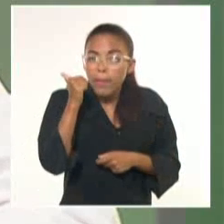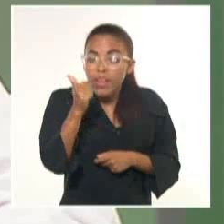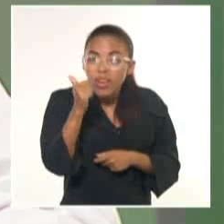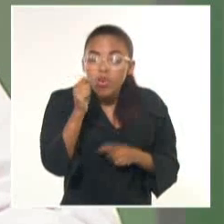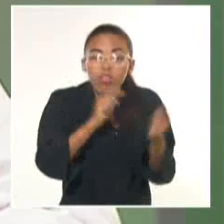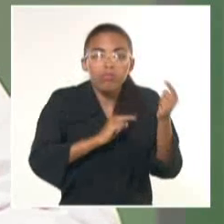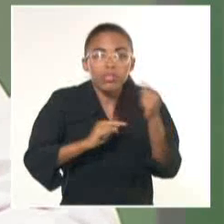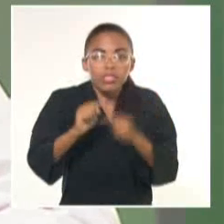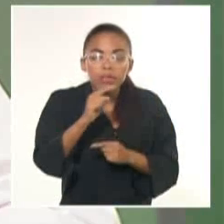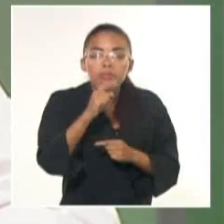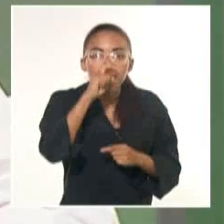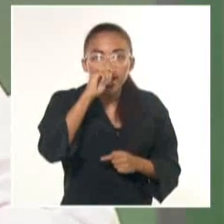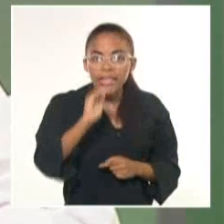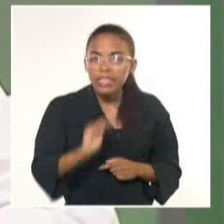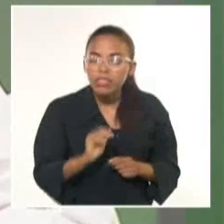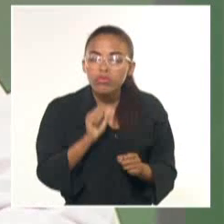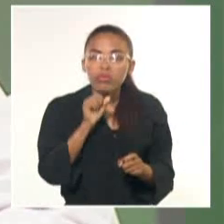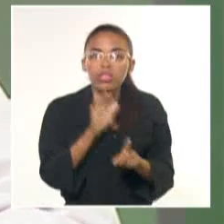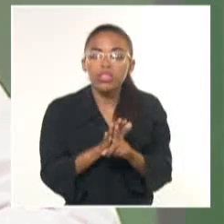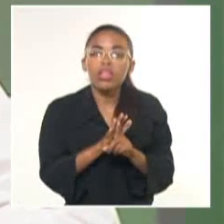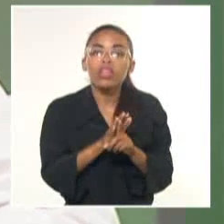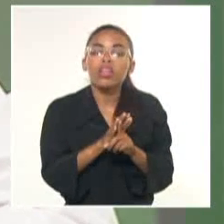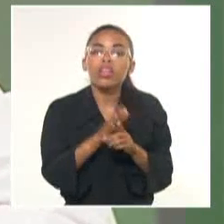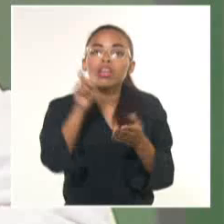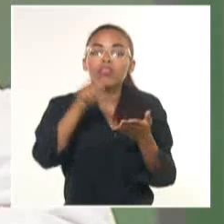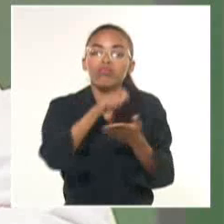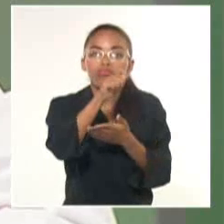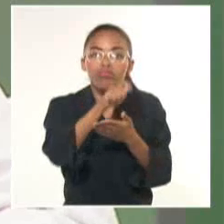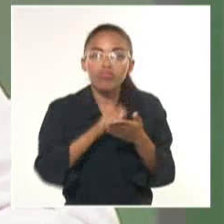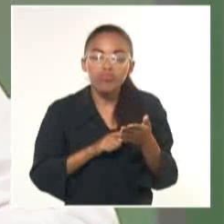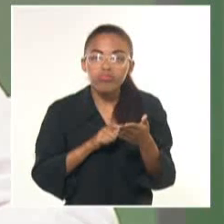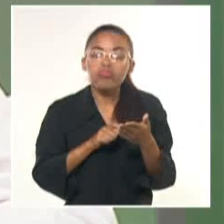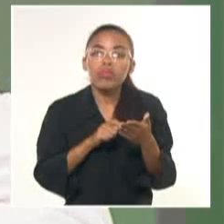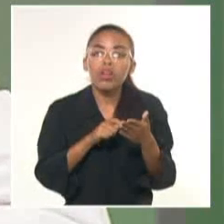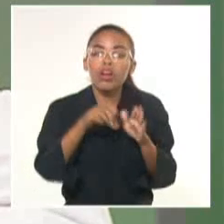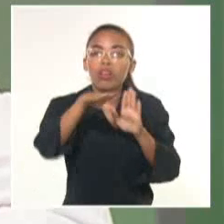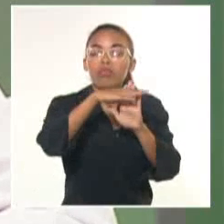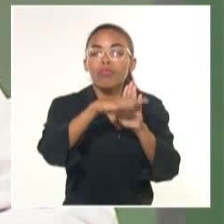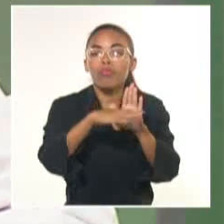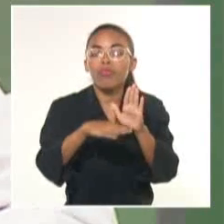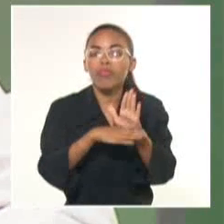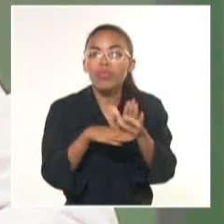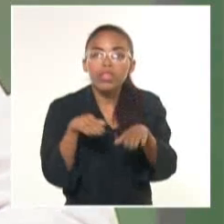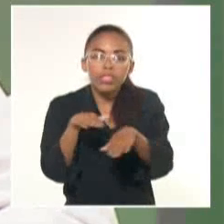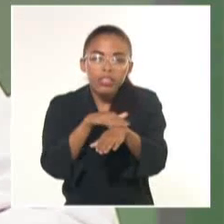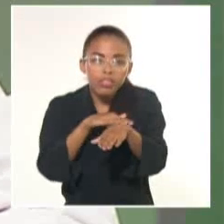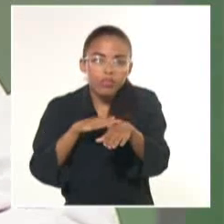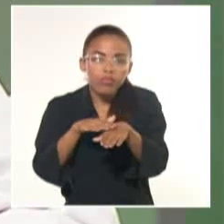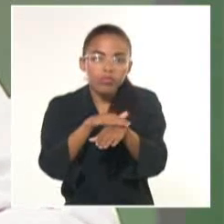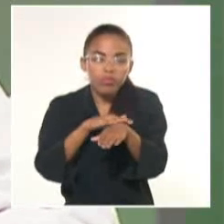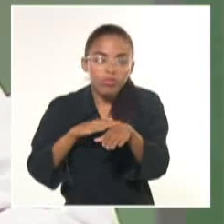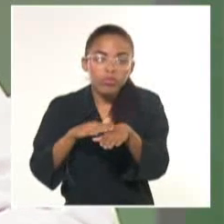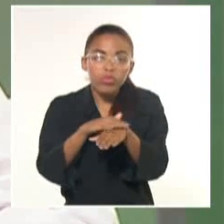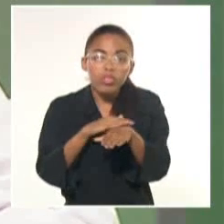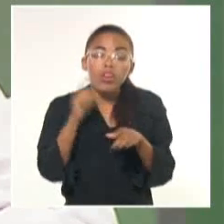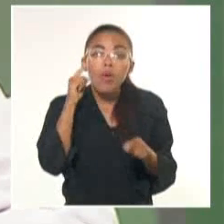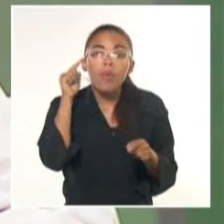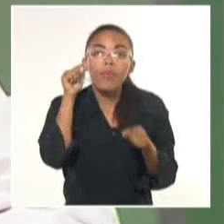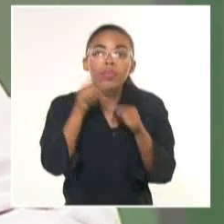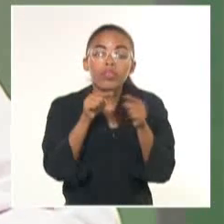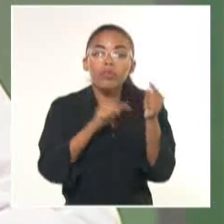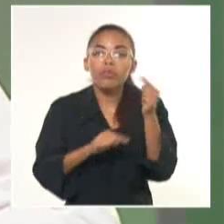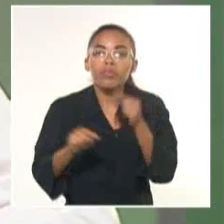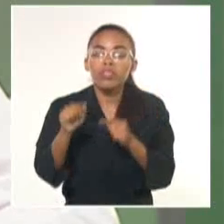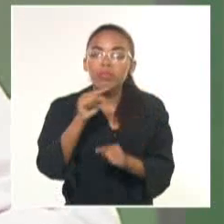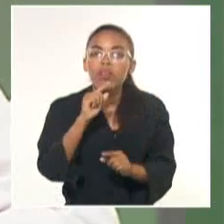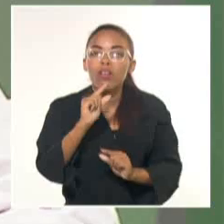era comenzar un esquema de quimioterapia no intensiva o prefase con el objetivo de